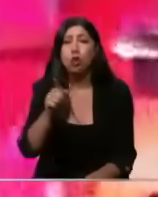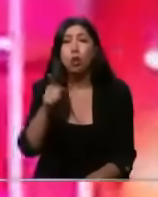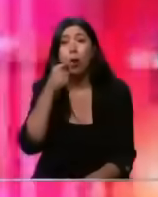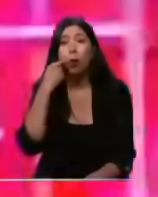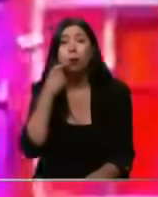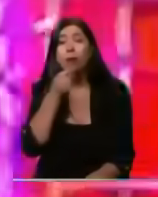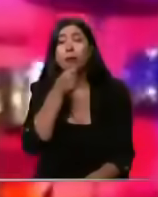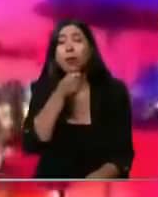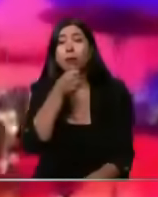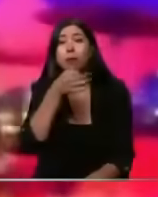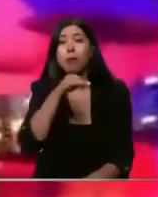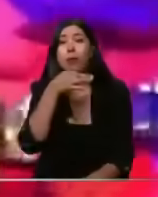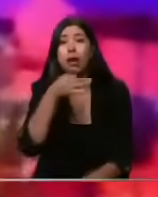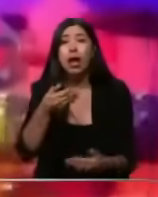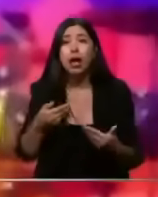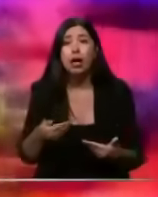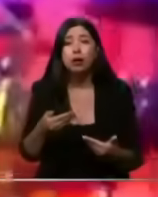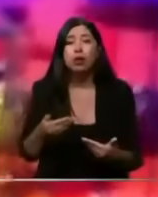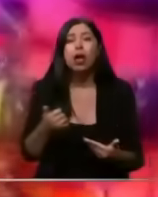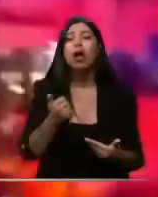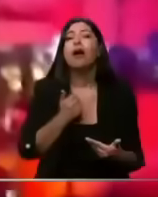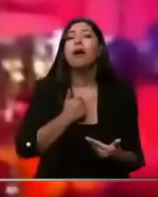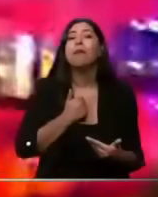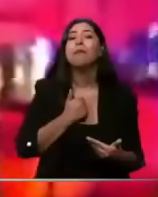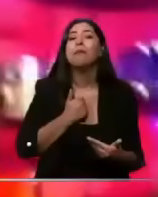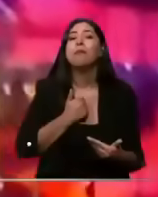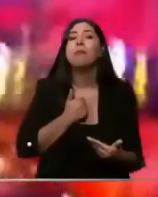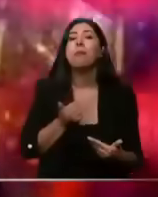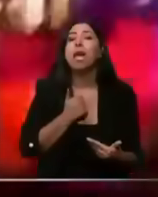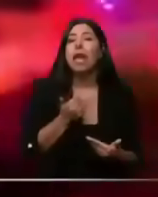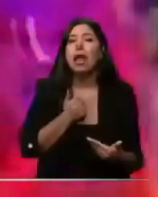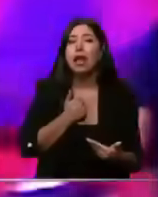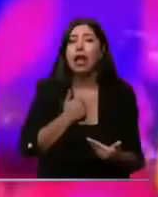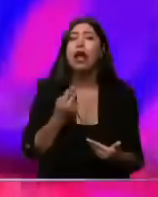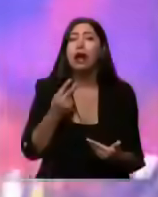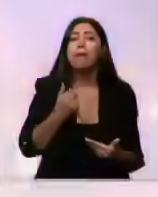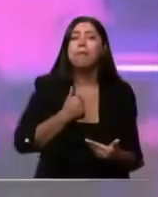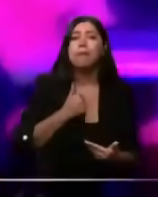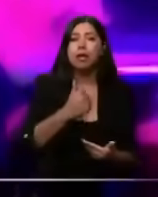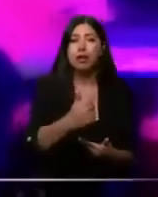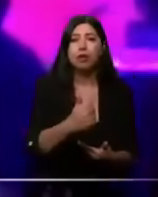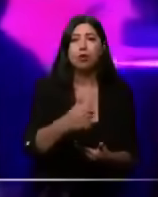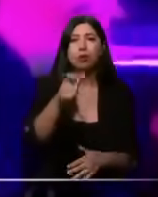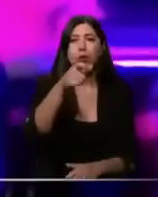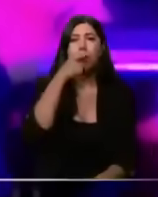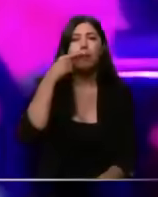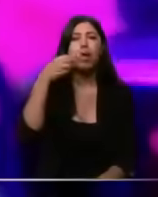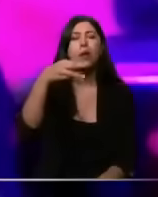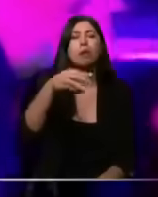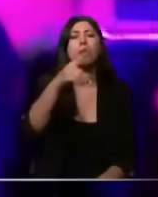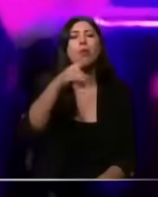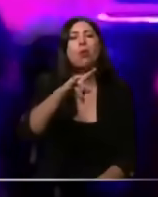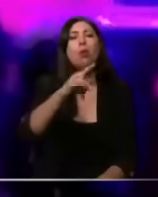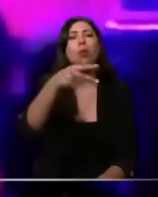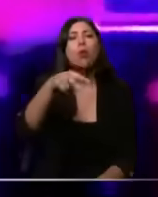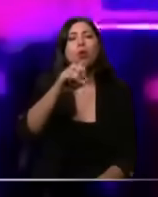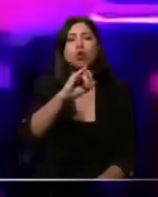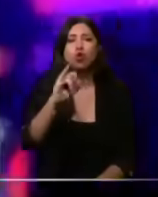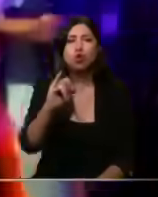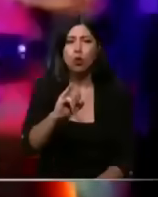es el actual director de la Policía de Investigaciones, Sergio Muñoz Yáñez. Primero agradecer